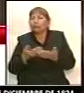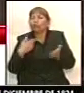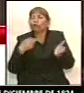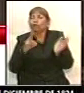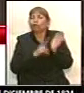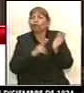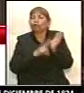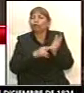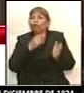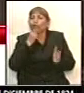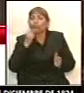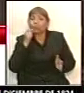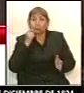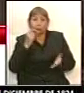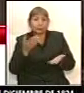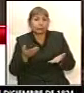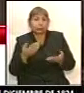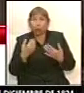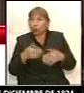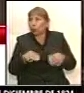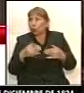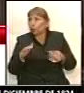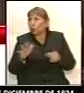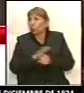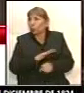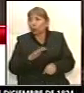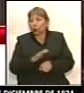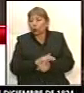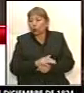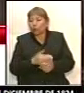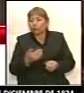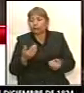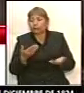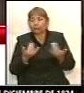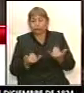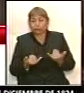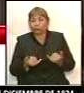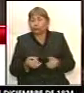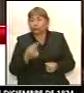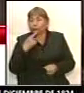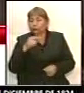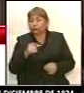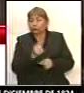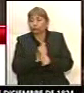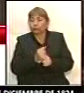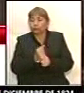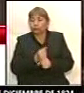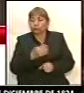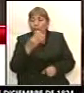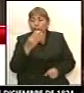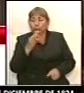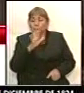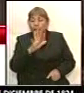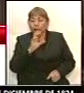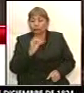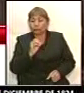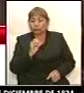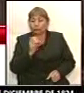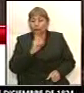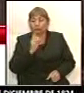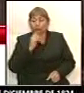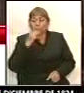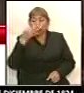privados, esto resulta ser totalmente insuficiente. En la actualidad, presidenta, el kilo de café, 4,50 soles. No es